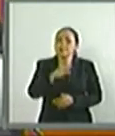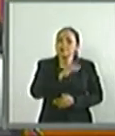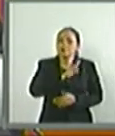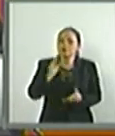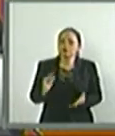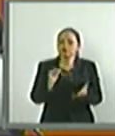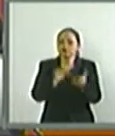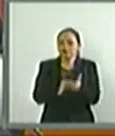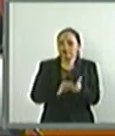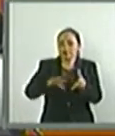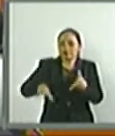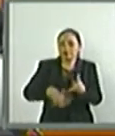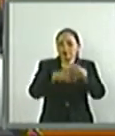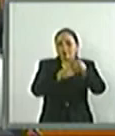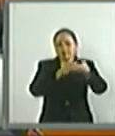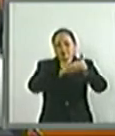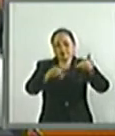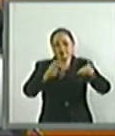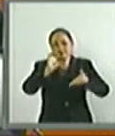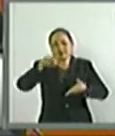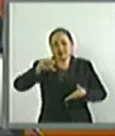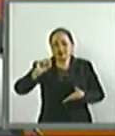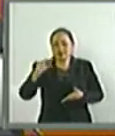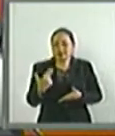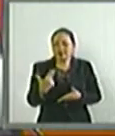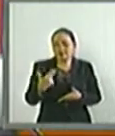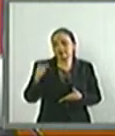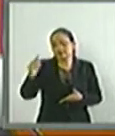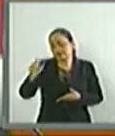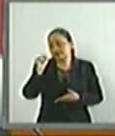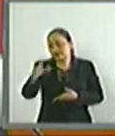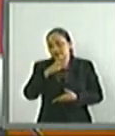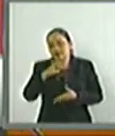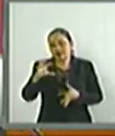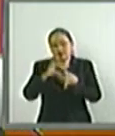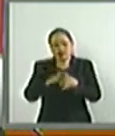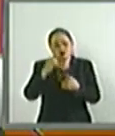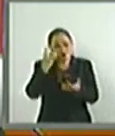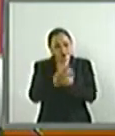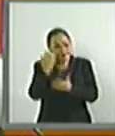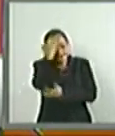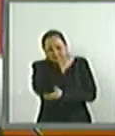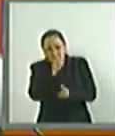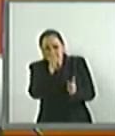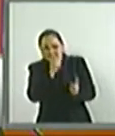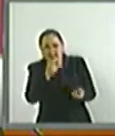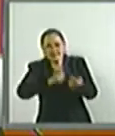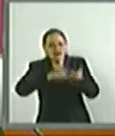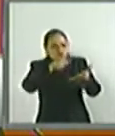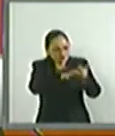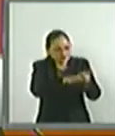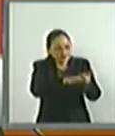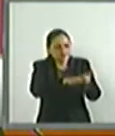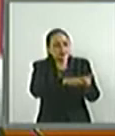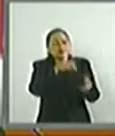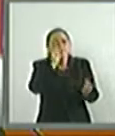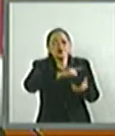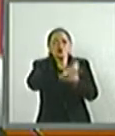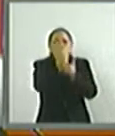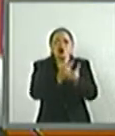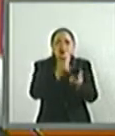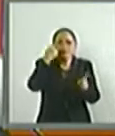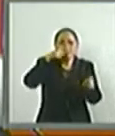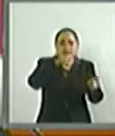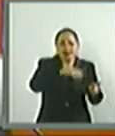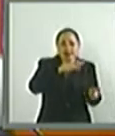una atribución adicional para la Comisión Nacional de los Derechos Humanos para evaluar no solo la situación de los centros, sino el programa